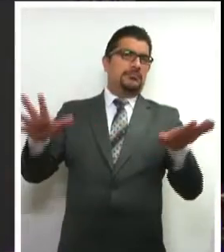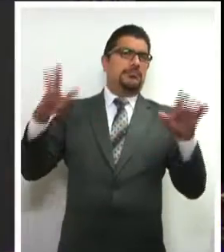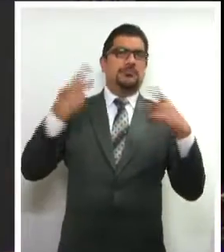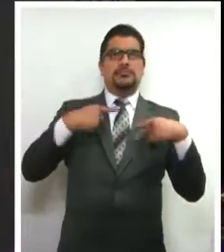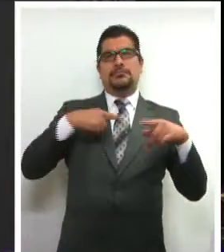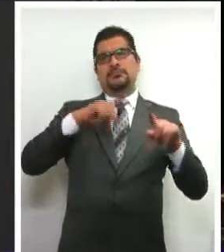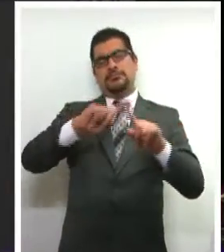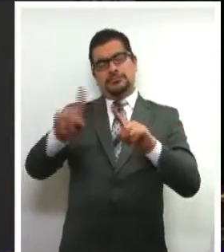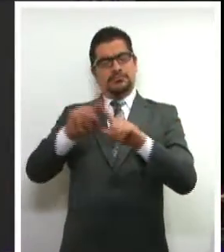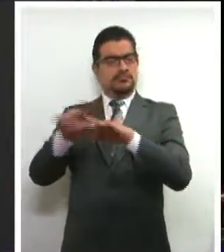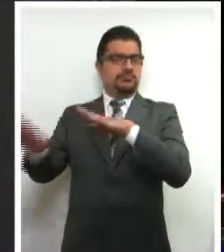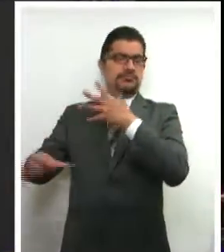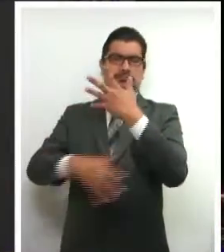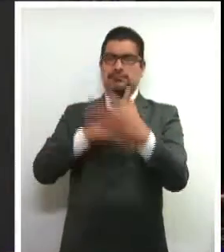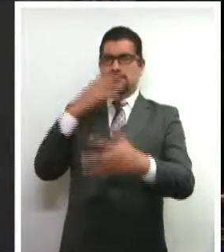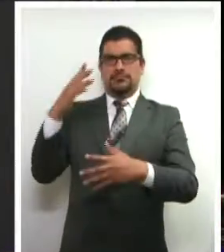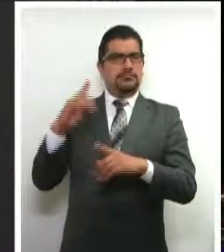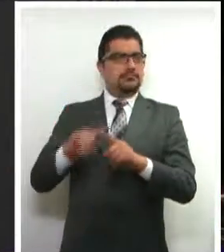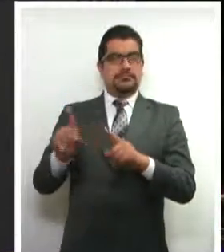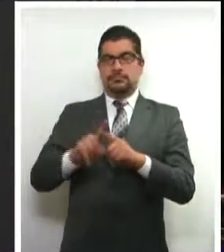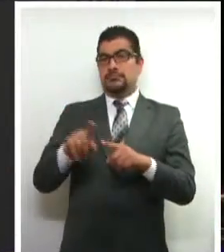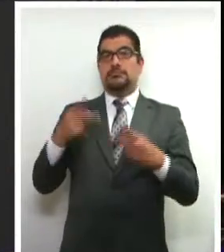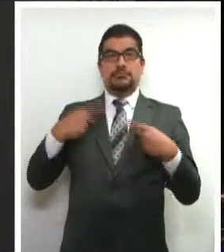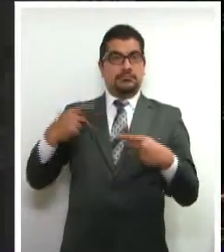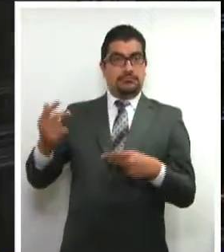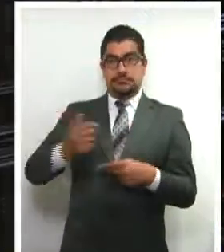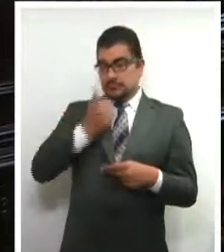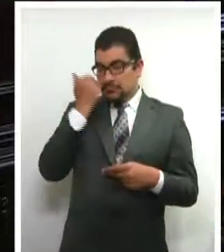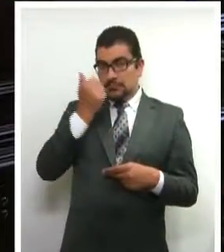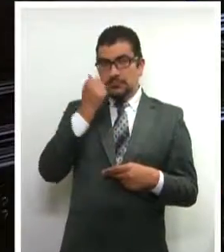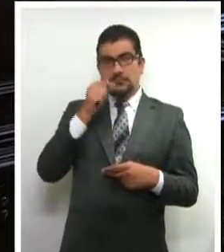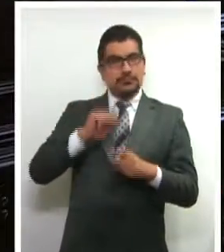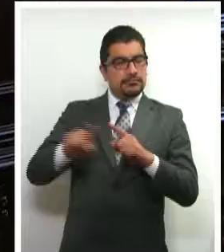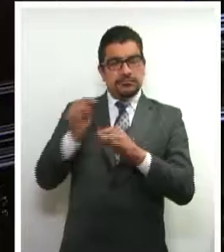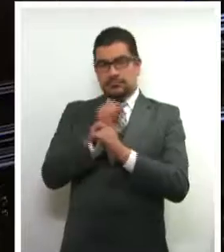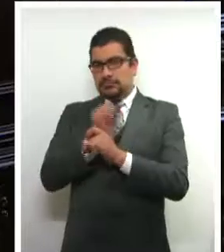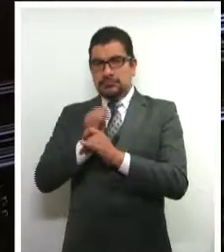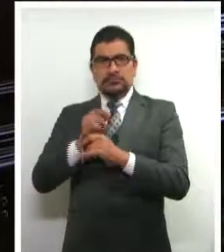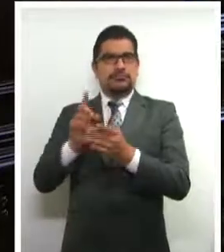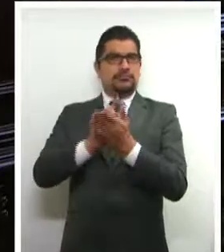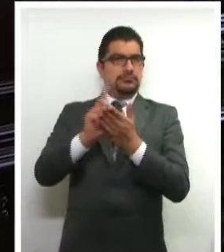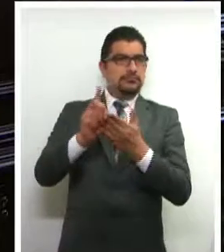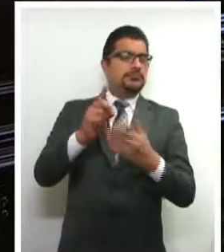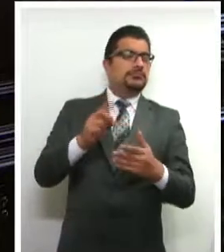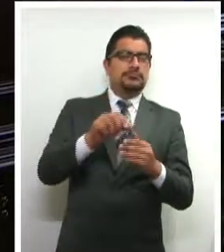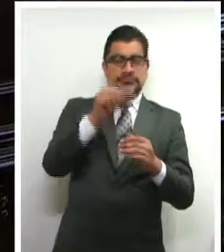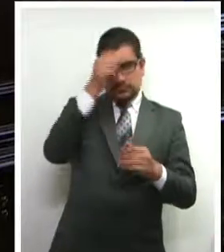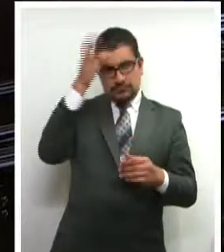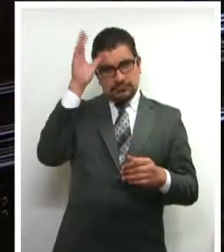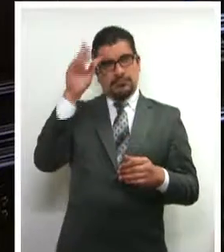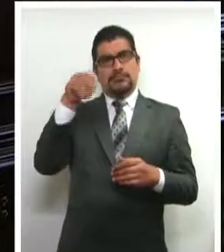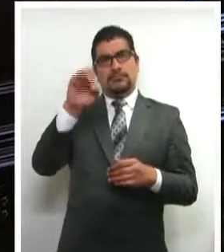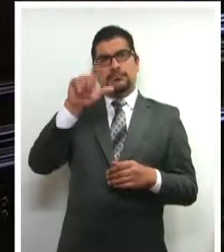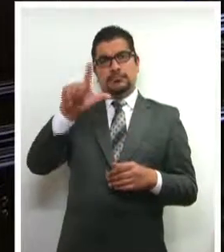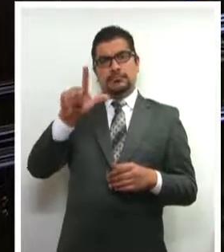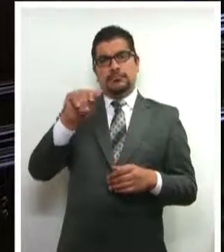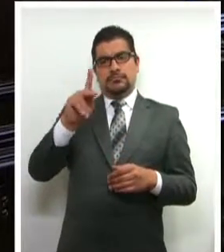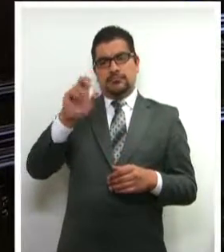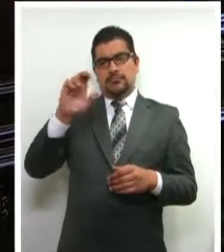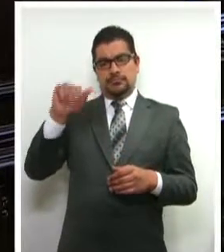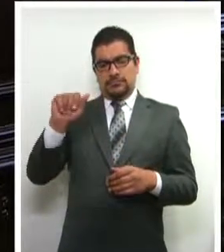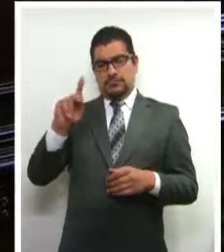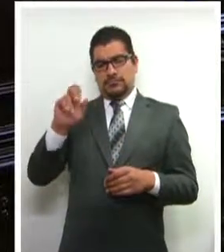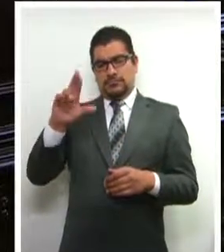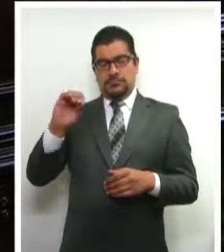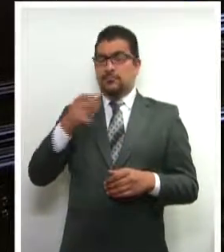inmensas proporciones. Los estudiosos e investigadores del derecho azteca, como Manuel Porrúa Venero, han